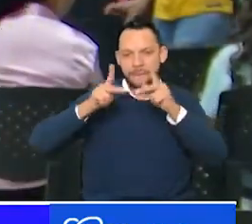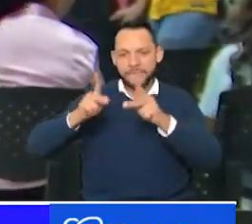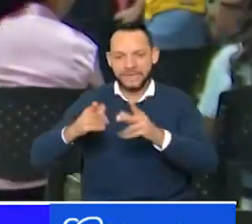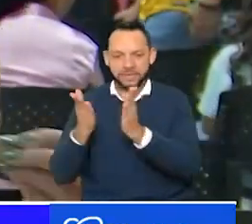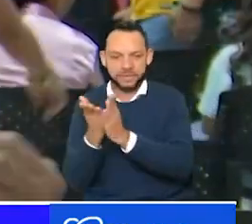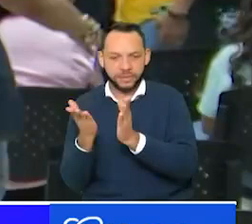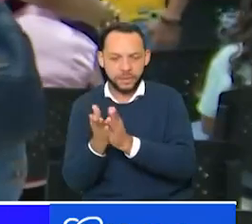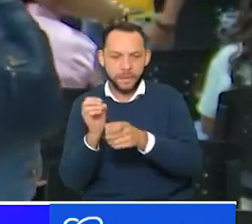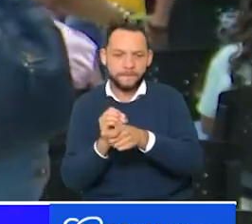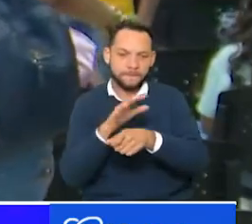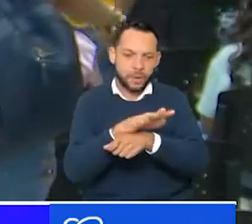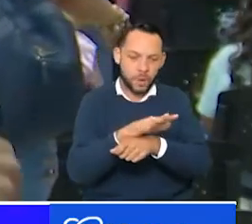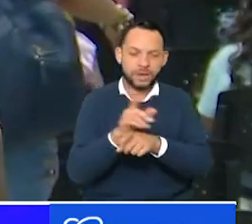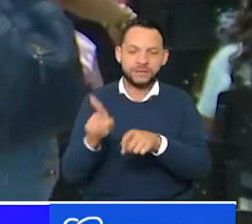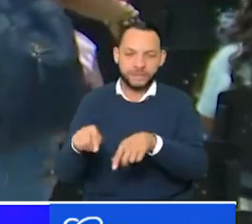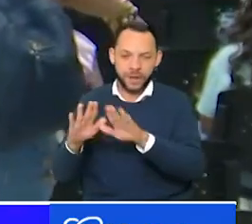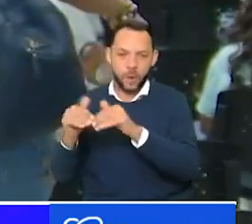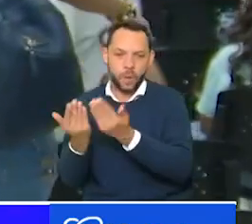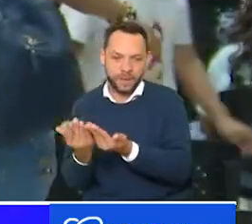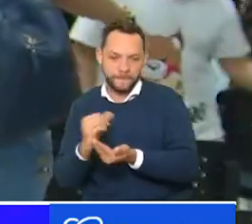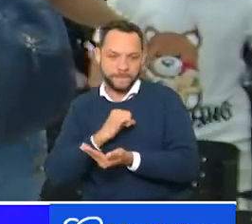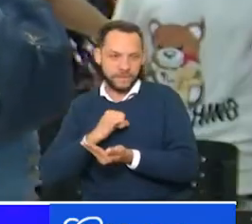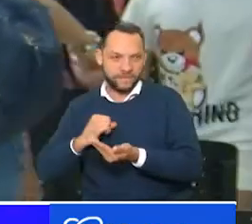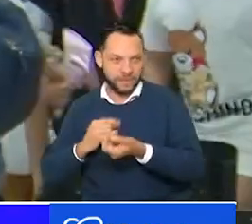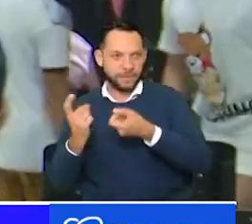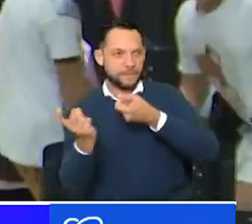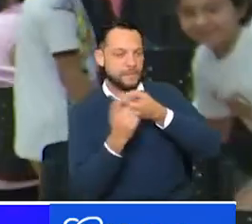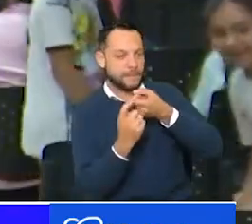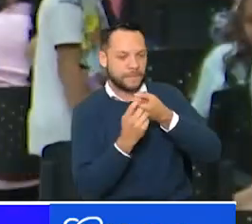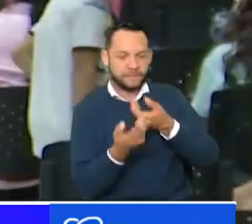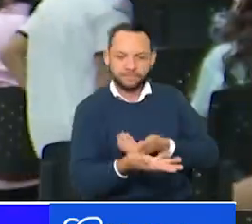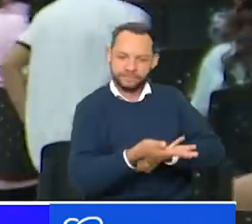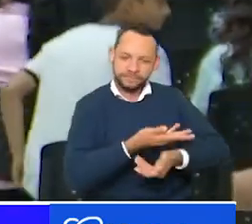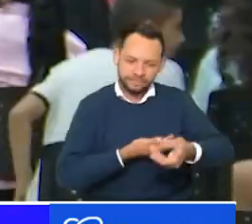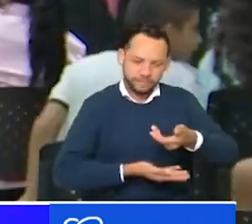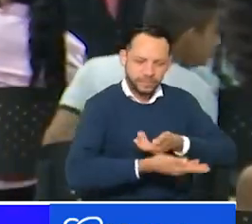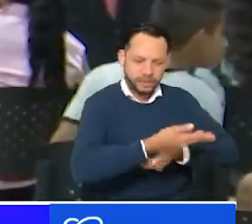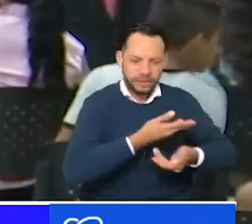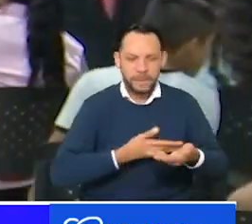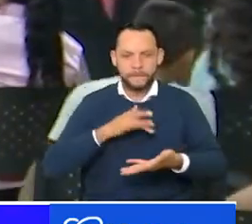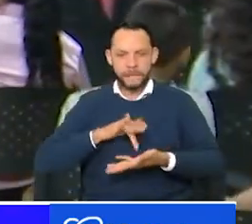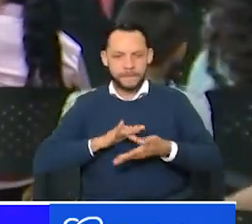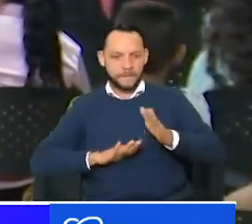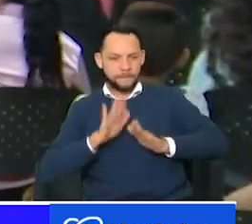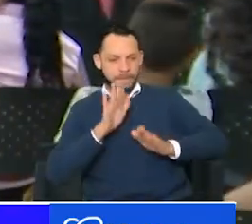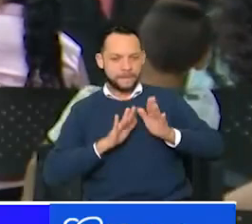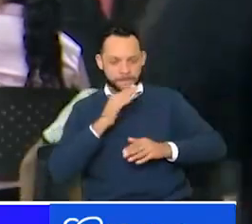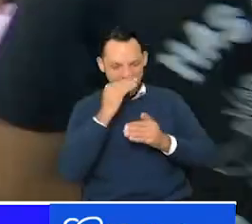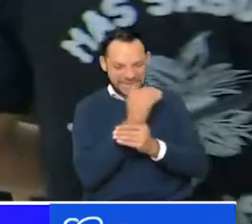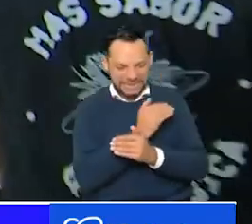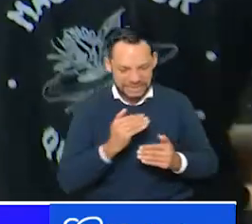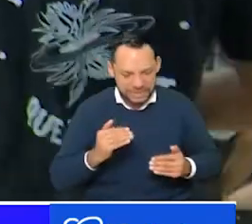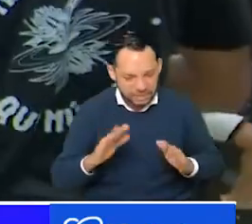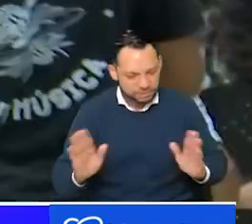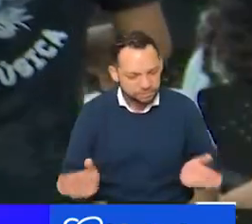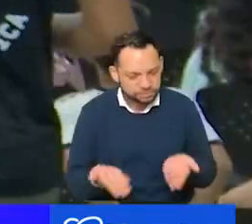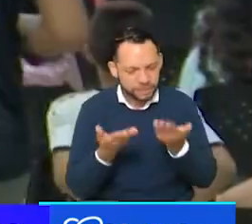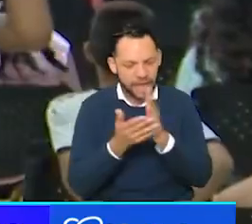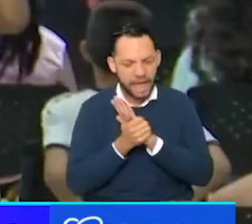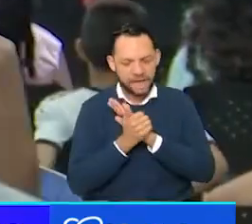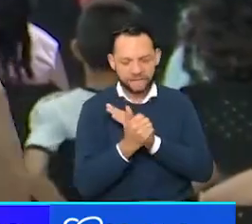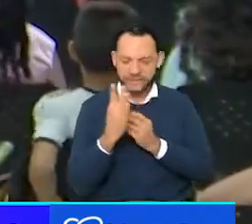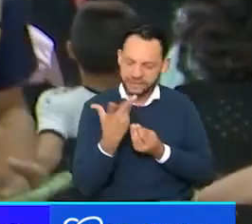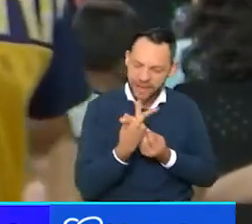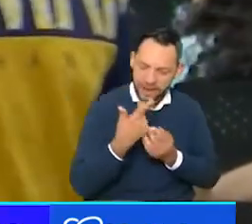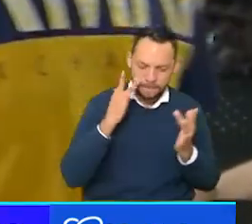instituciones públicas como privadas del departamento, logrando incrementar la participación de los niños. El talento de los niños es